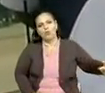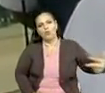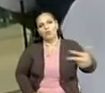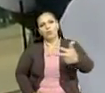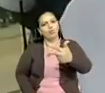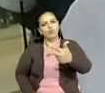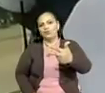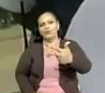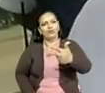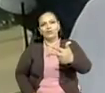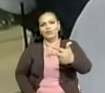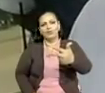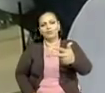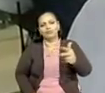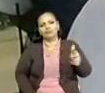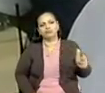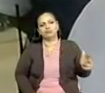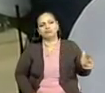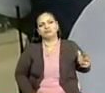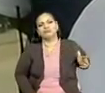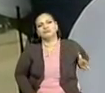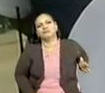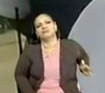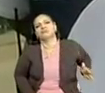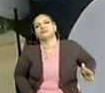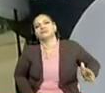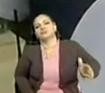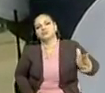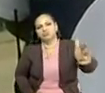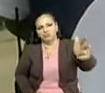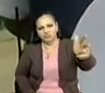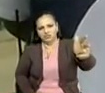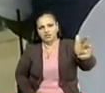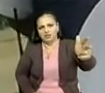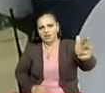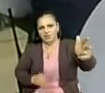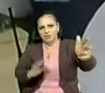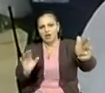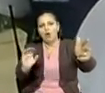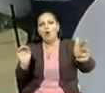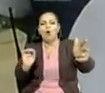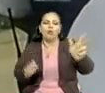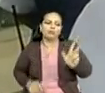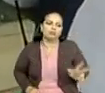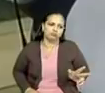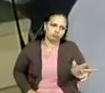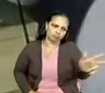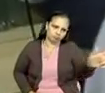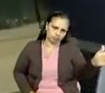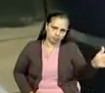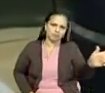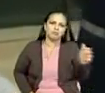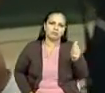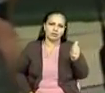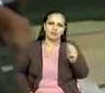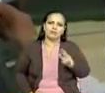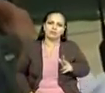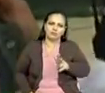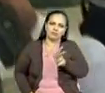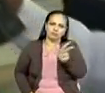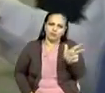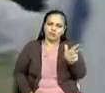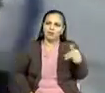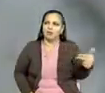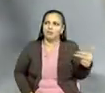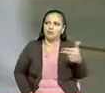la actitud de que ya en este momento ese sentido está prohibido, ese giro. Razón por la cual se están poniendo